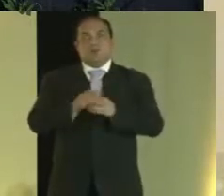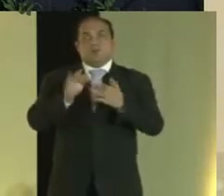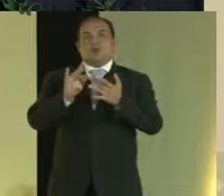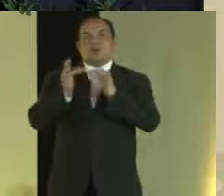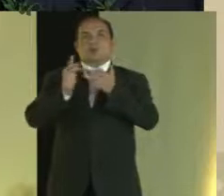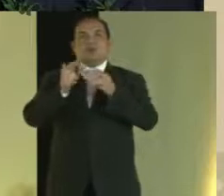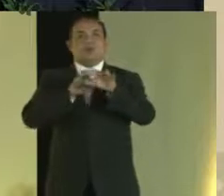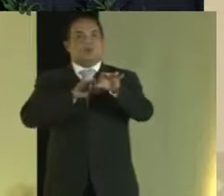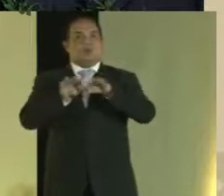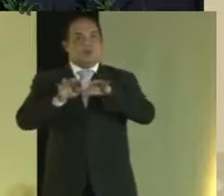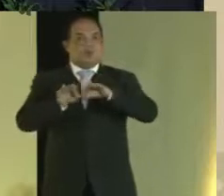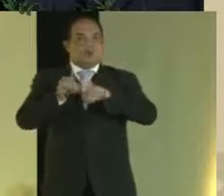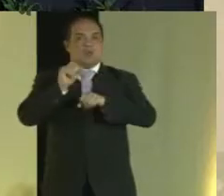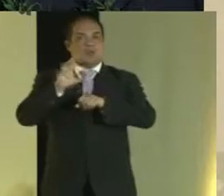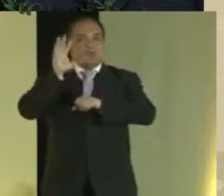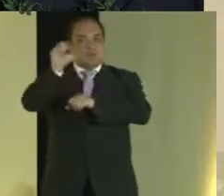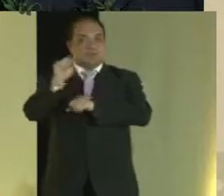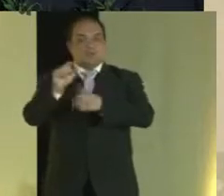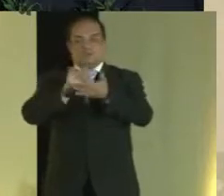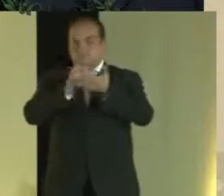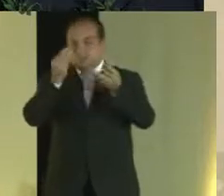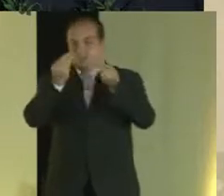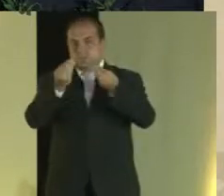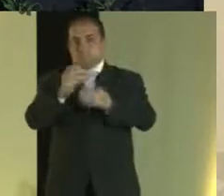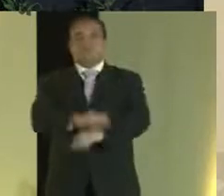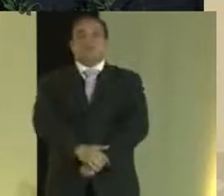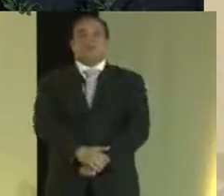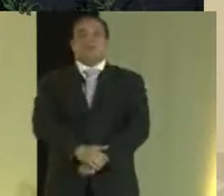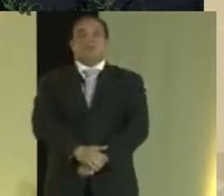y el sindicalismo. Muchas gracias.